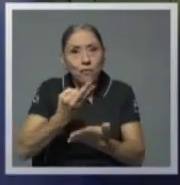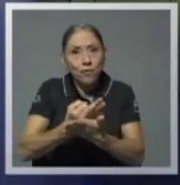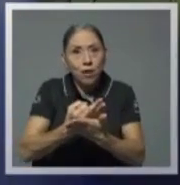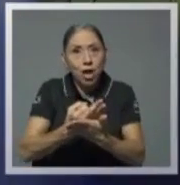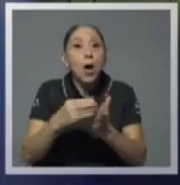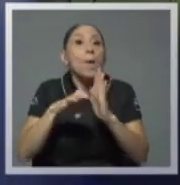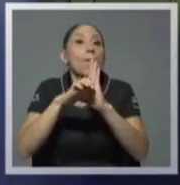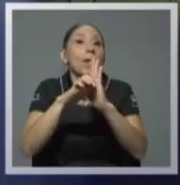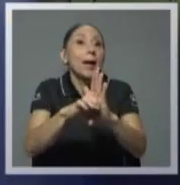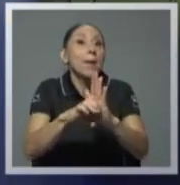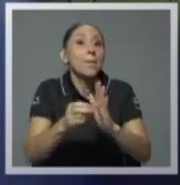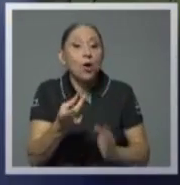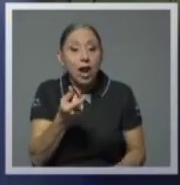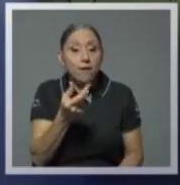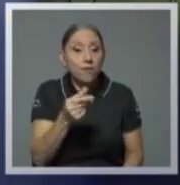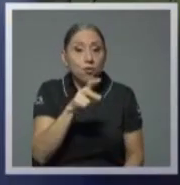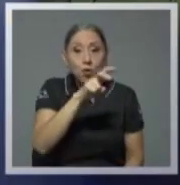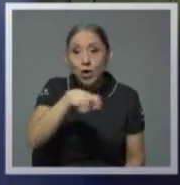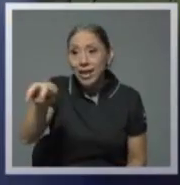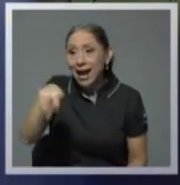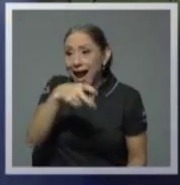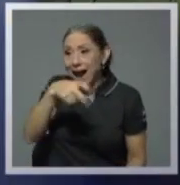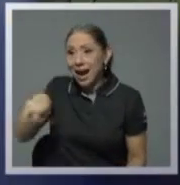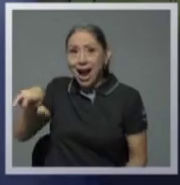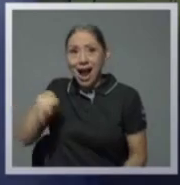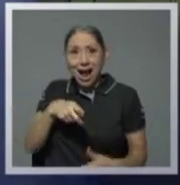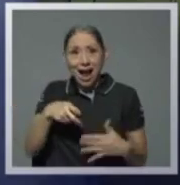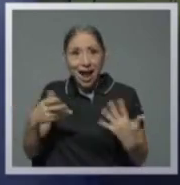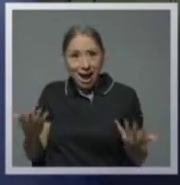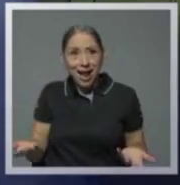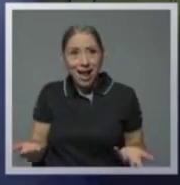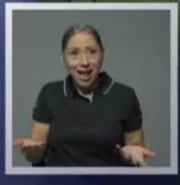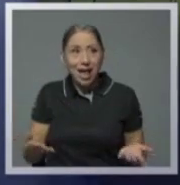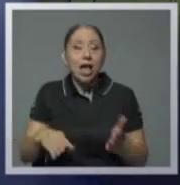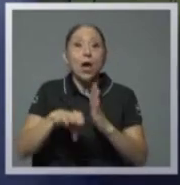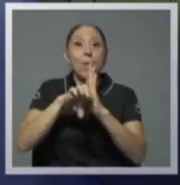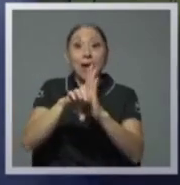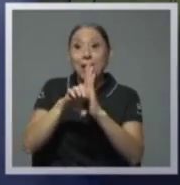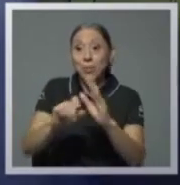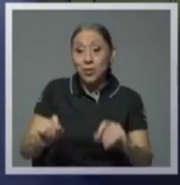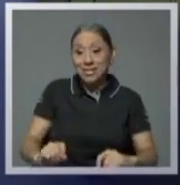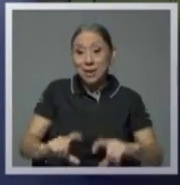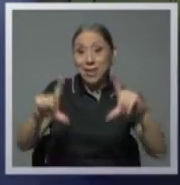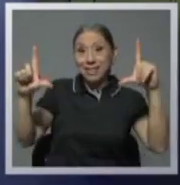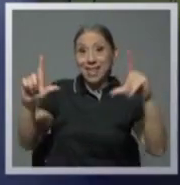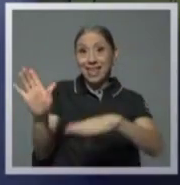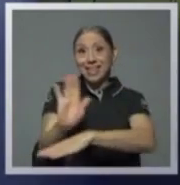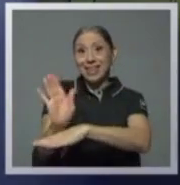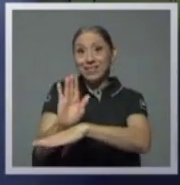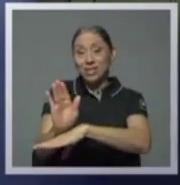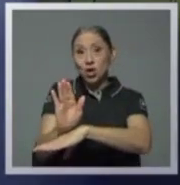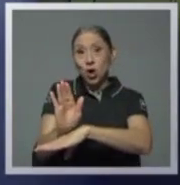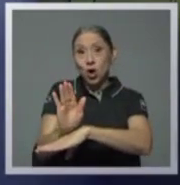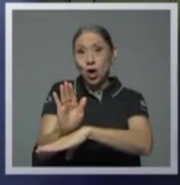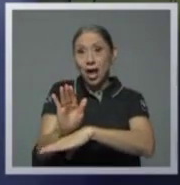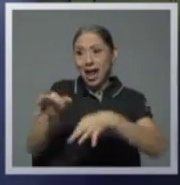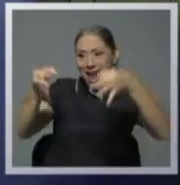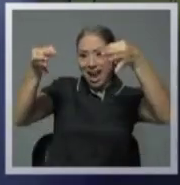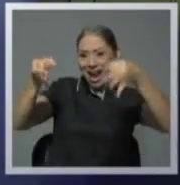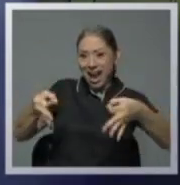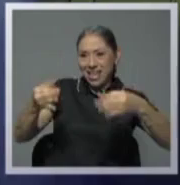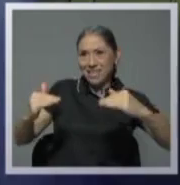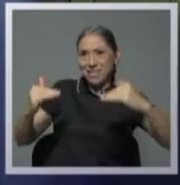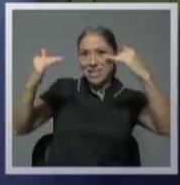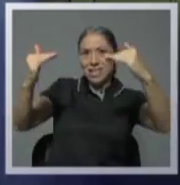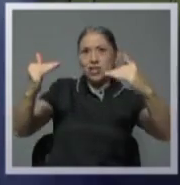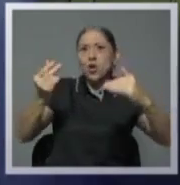caja. Quiero llevarme esa pantalla de televisión high definition, cuánto cuesta, y la persona, en vez de